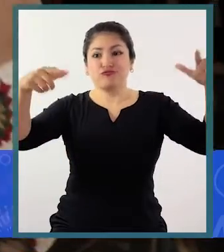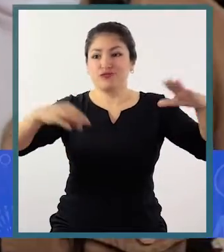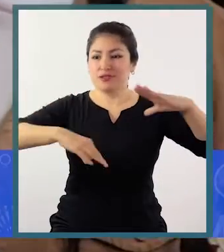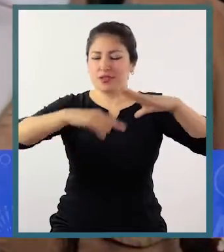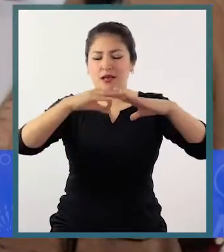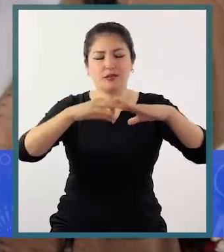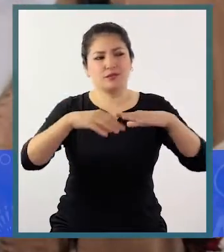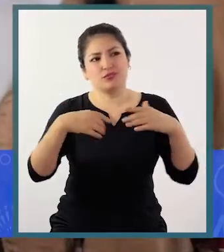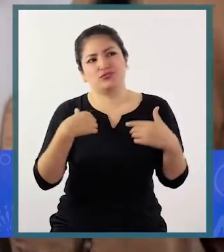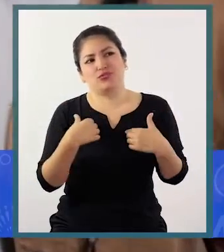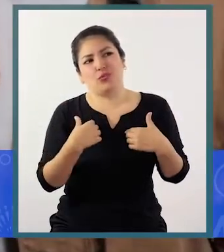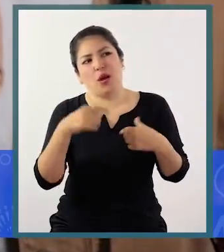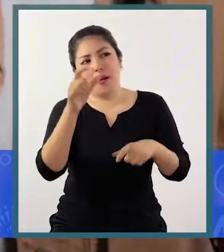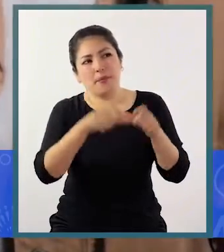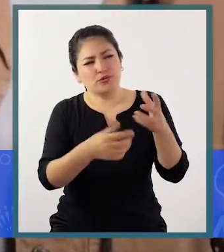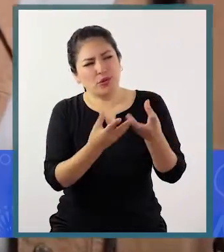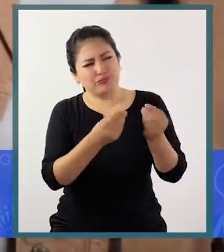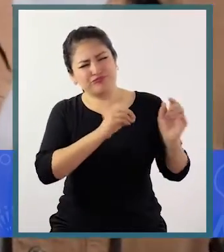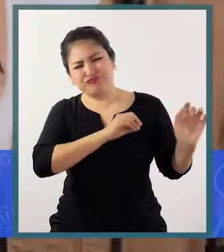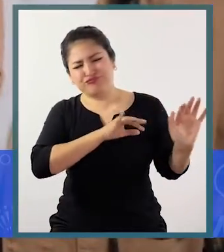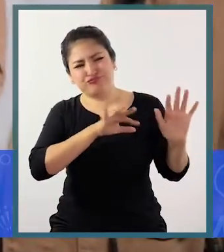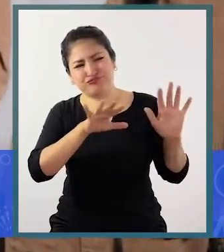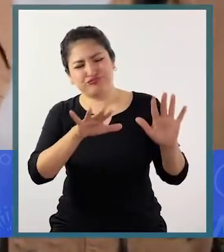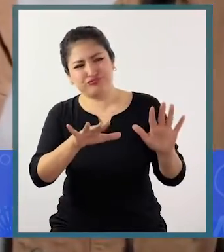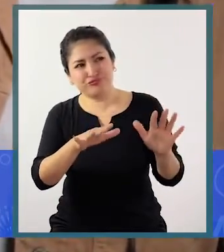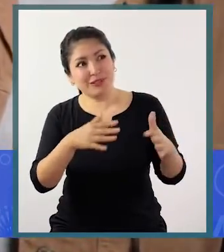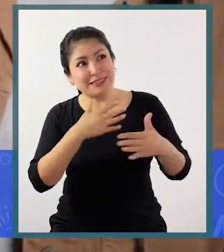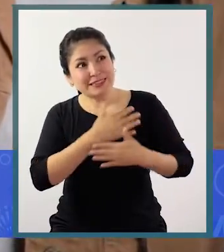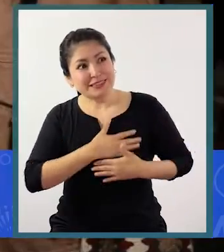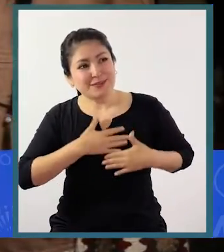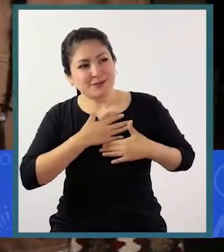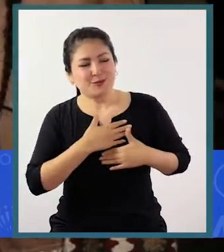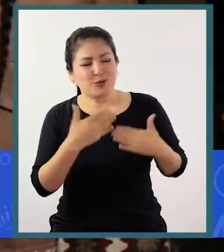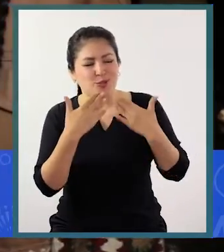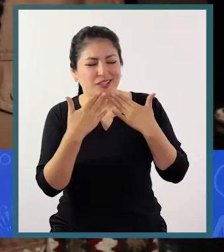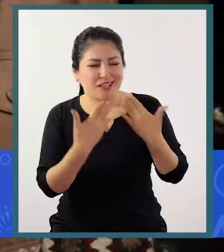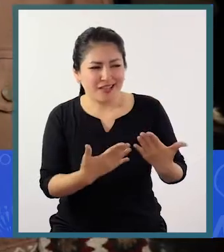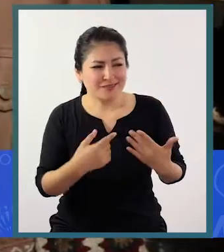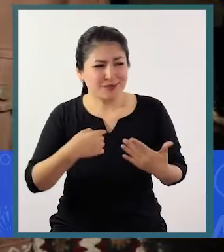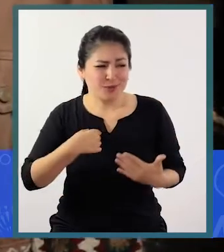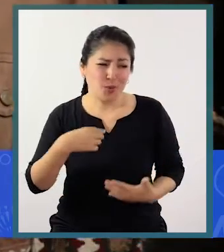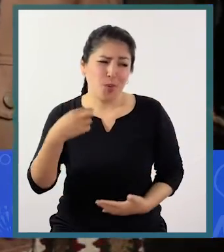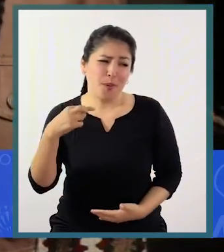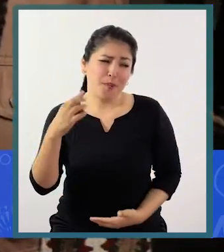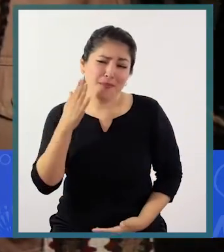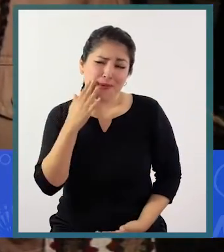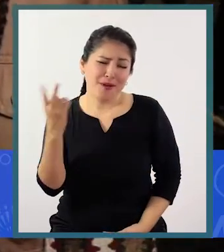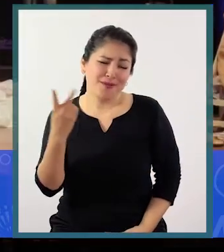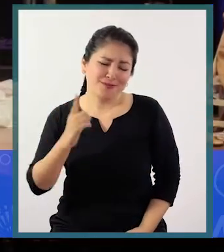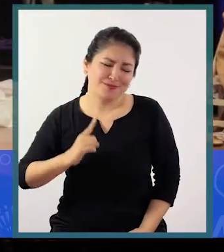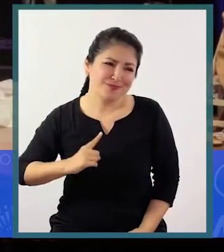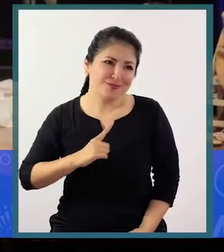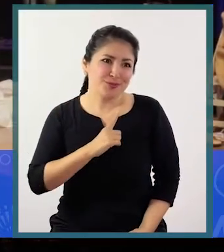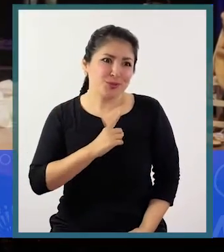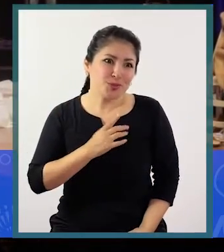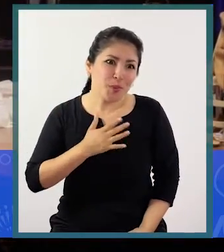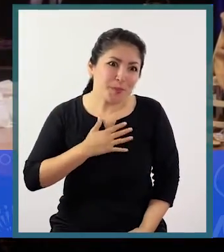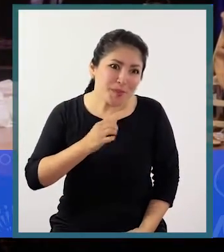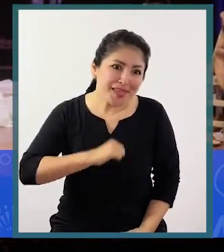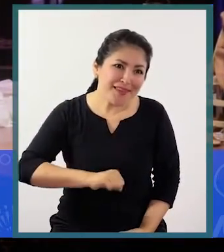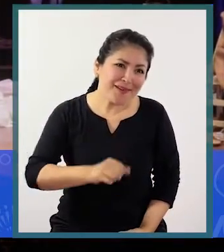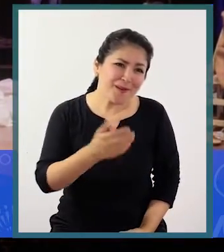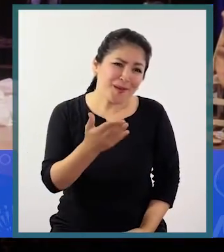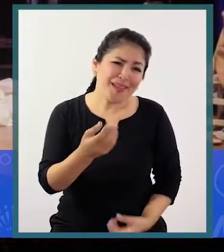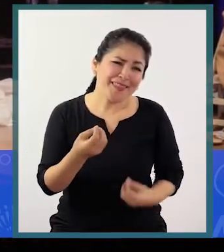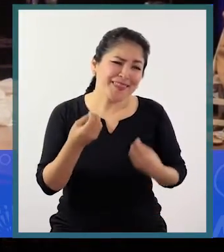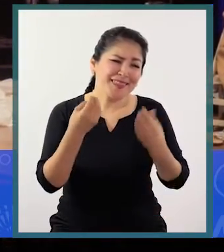teatro? Agradecido a todo el público presente, ¿no?, que ha disfrutado. Como padre estamos muy orgullosos de que nuestro hijo da